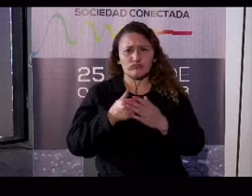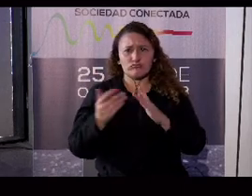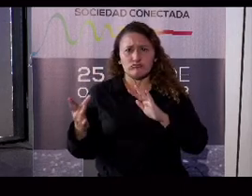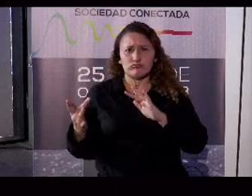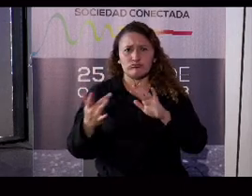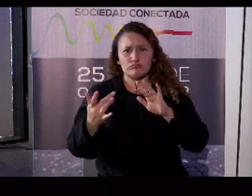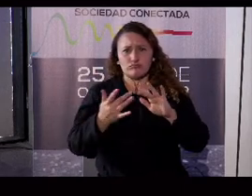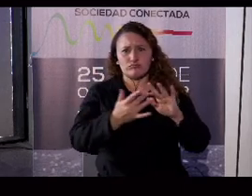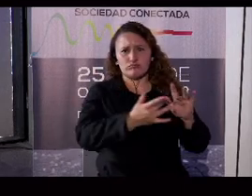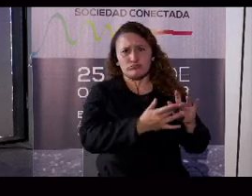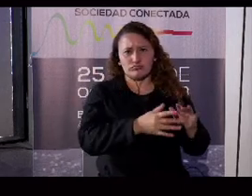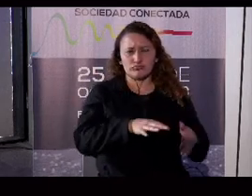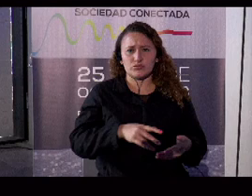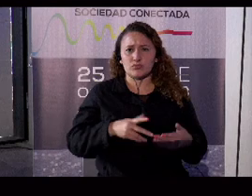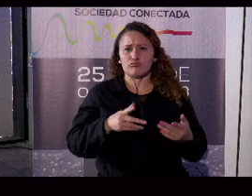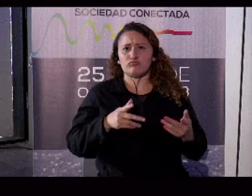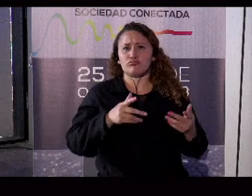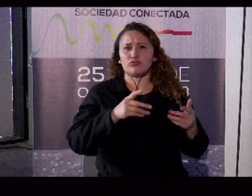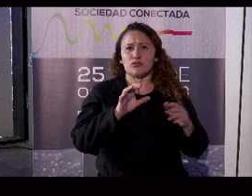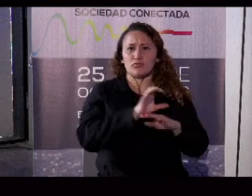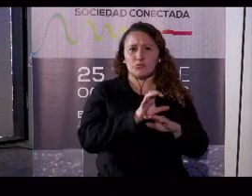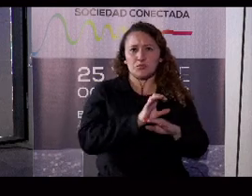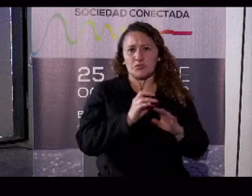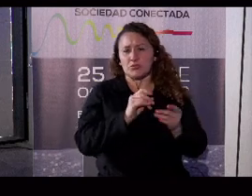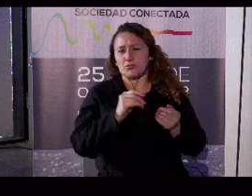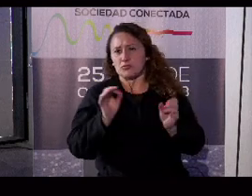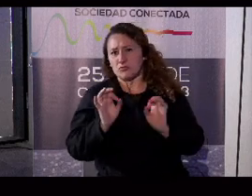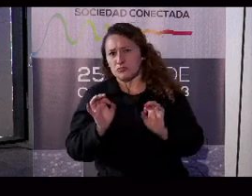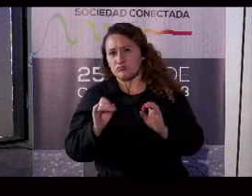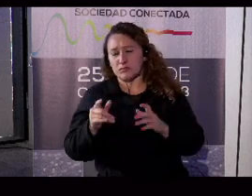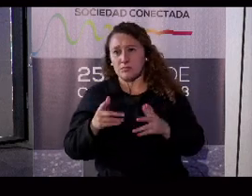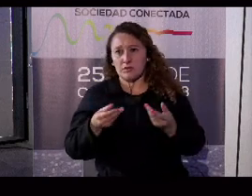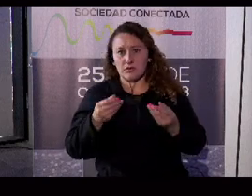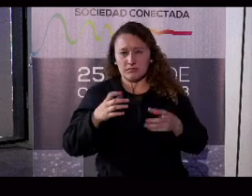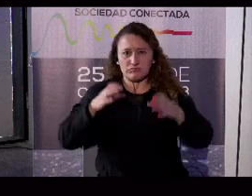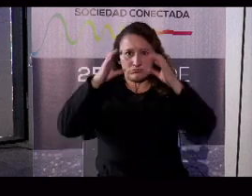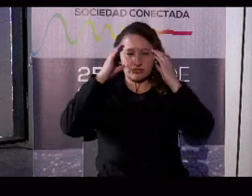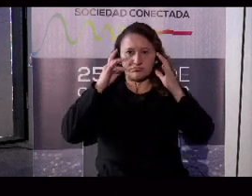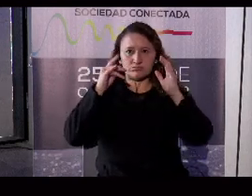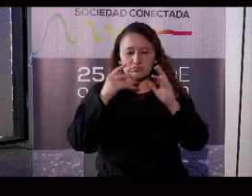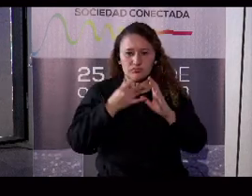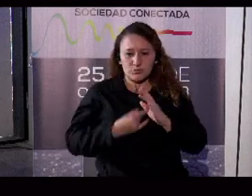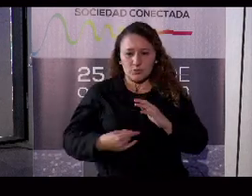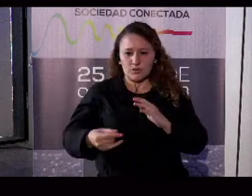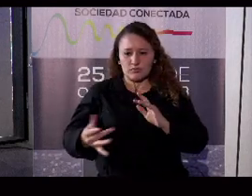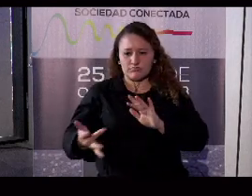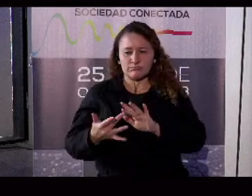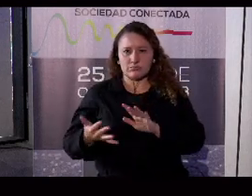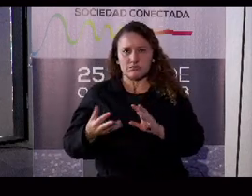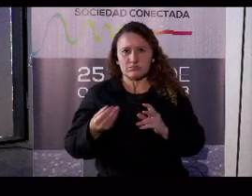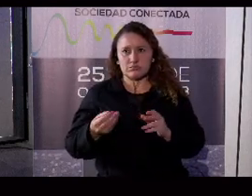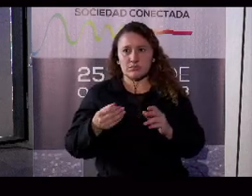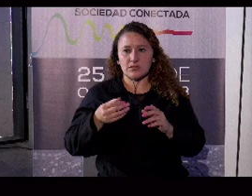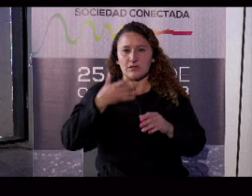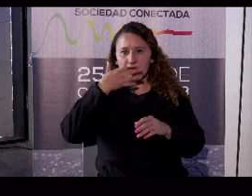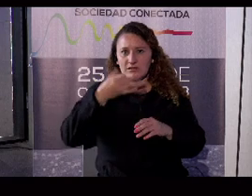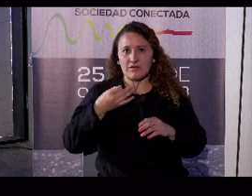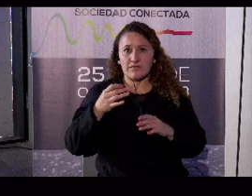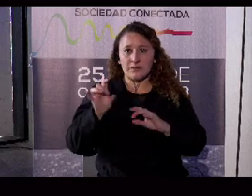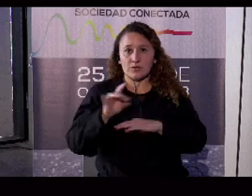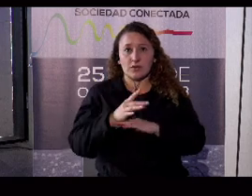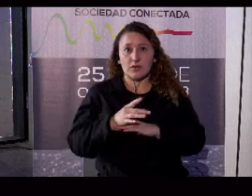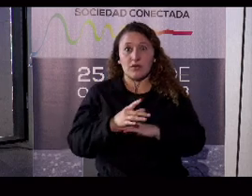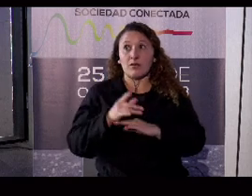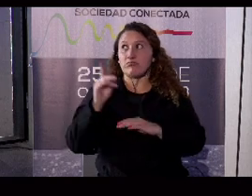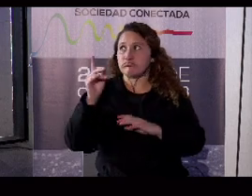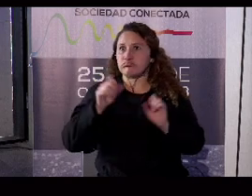a una consola de videojuegos a un computador para poder disfrutar de la realidad virtual la idea o el potencial de 5g es que todo este contenido va a estar en la nube y